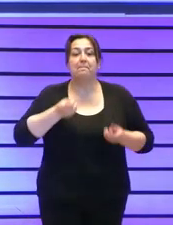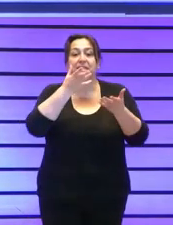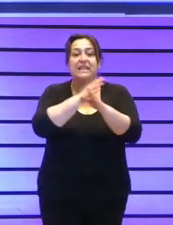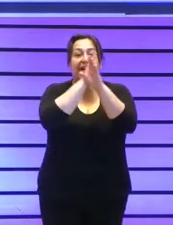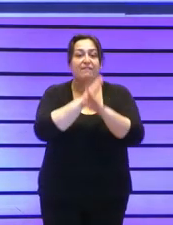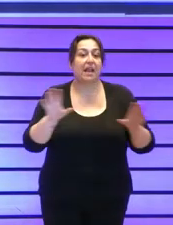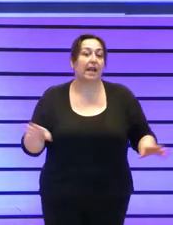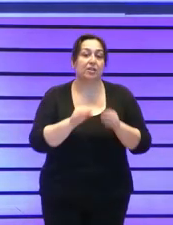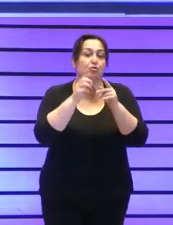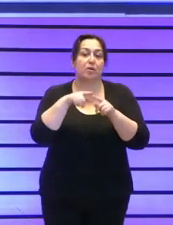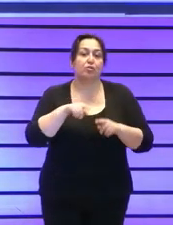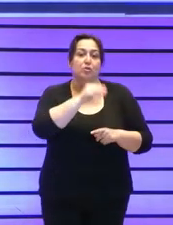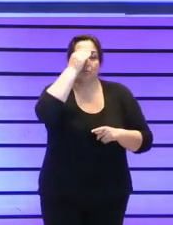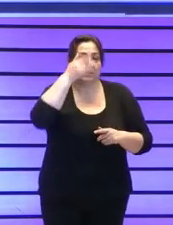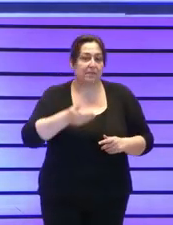lo que tú quieras, Marta.